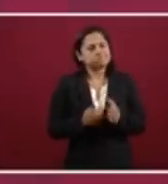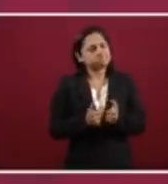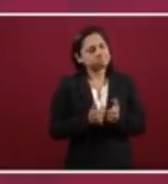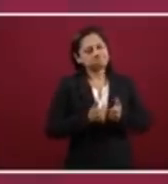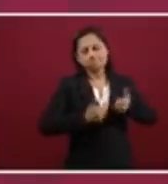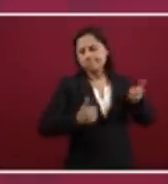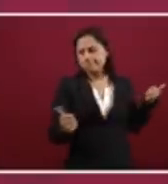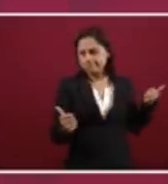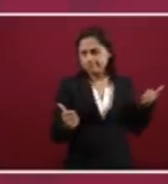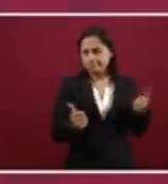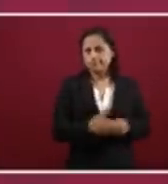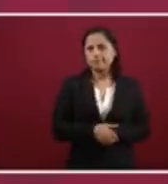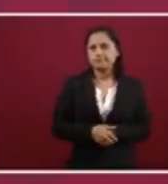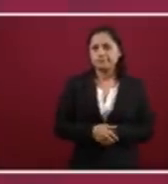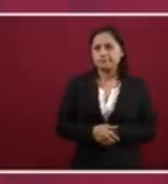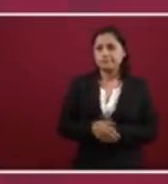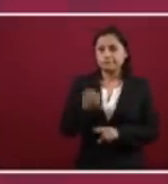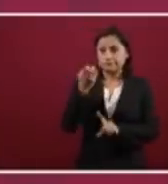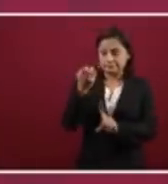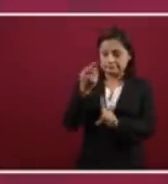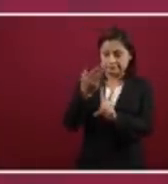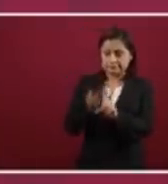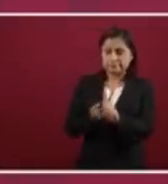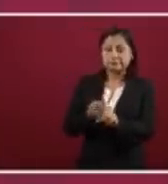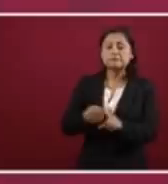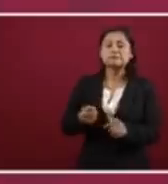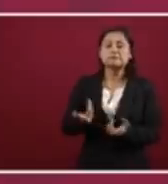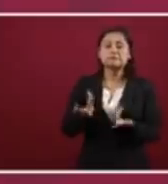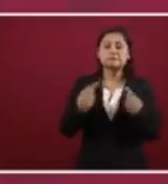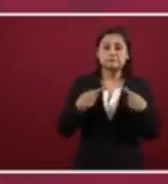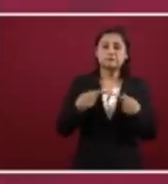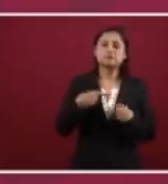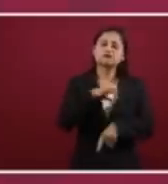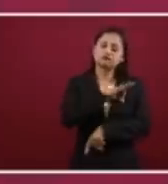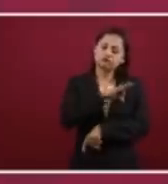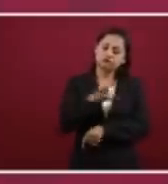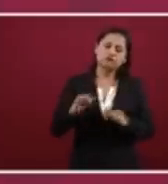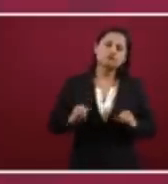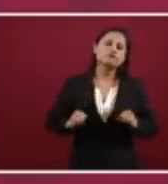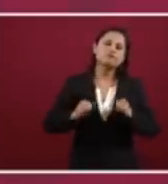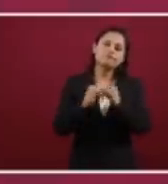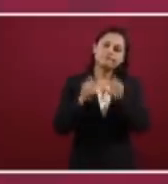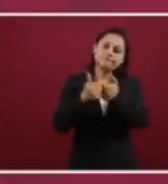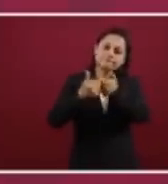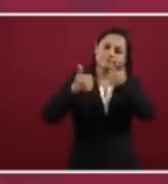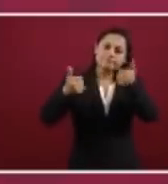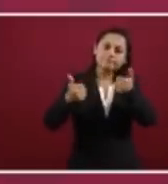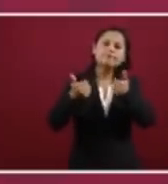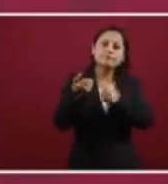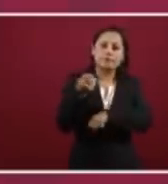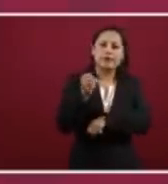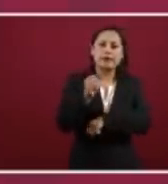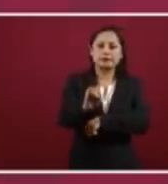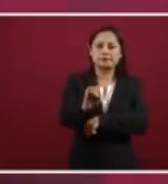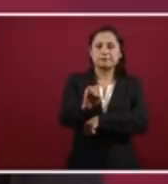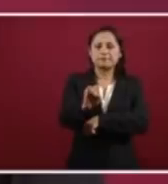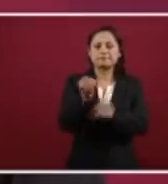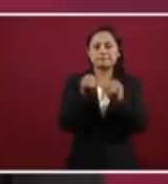Eso es un órgano autónomo, un órgano independiente,